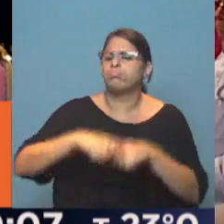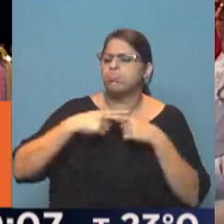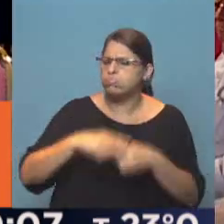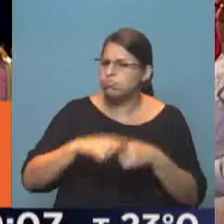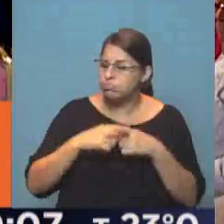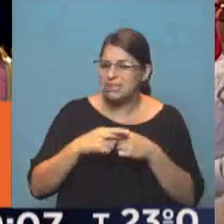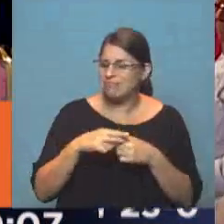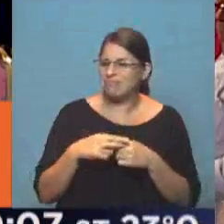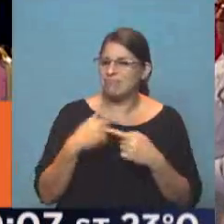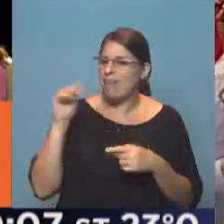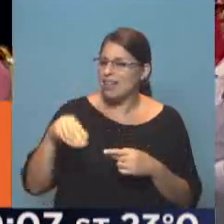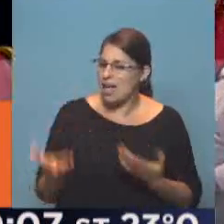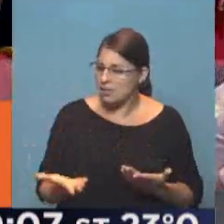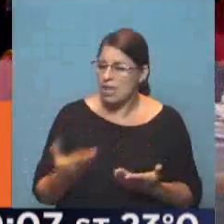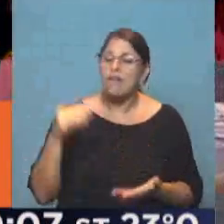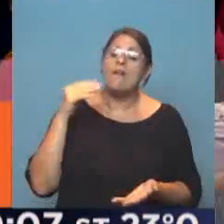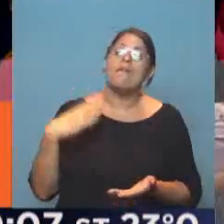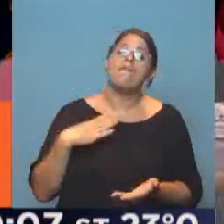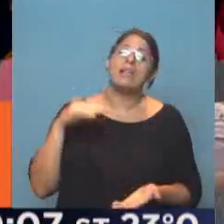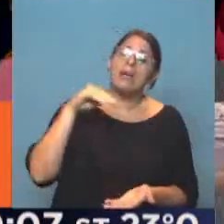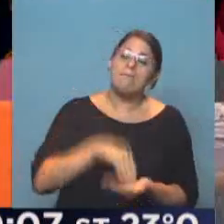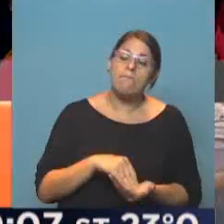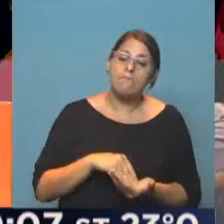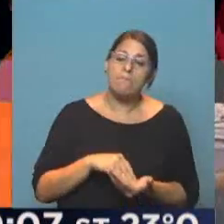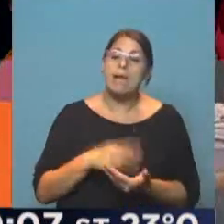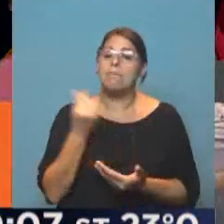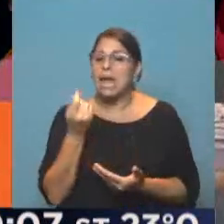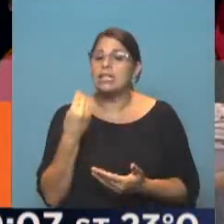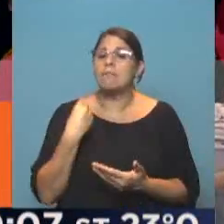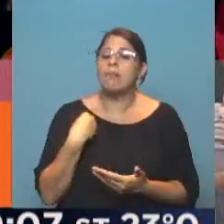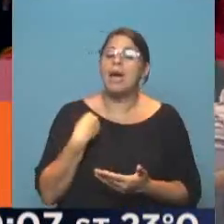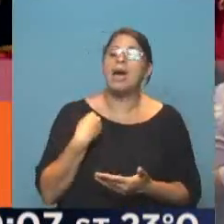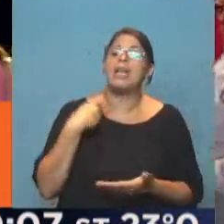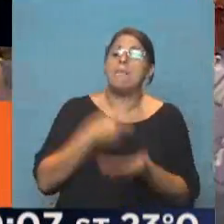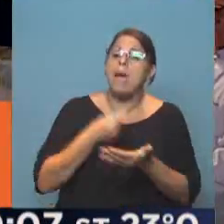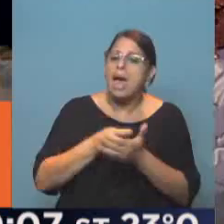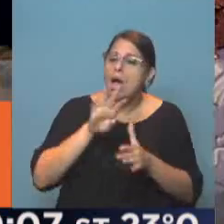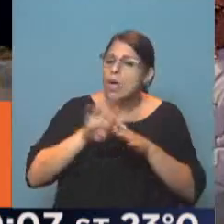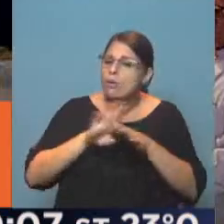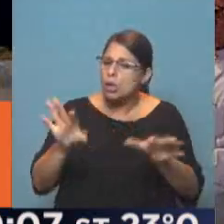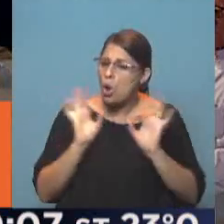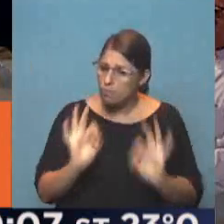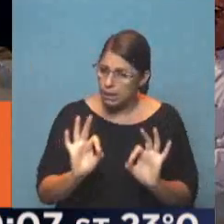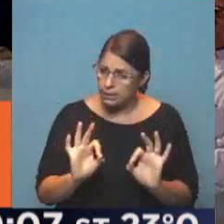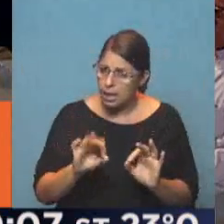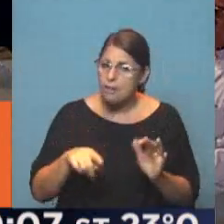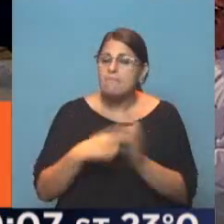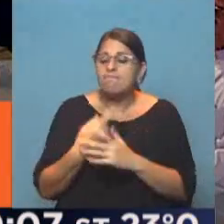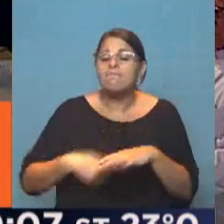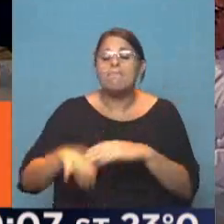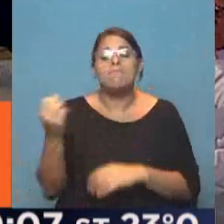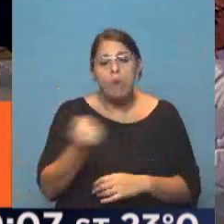ser insuficiente, que faltaban todavía algún dinero para cubrir la totalidad, pero que era más que importante